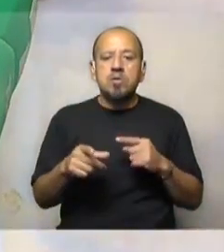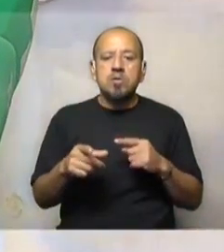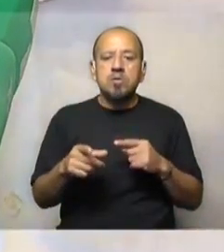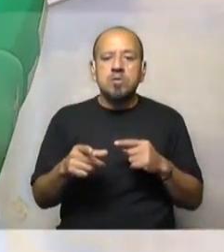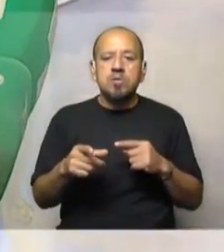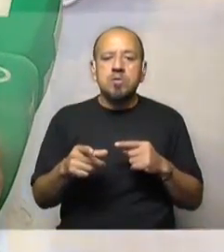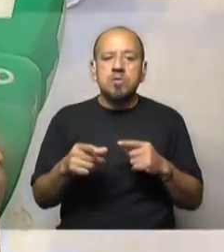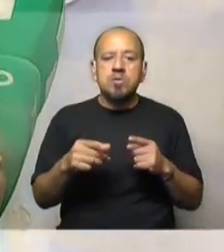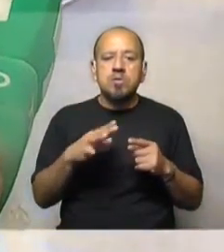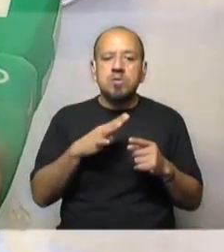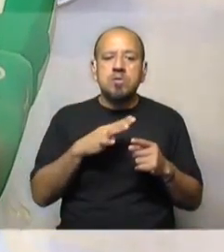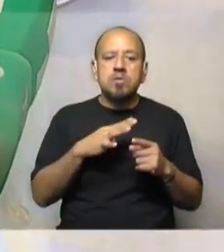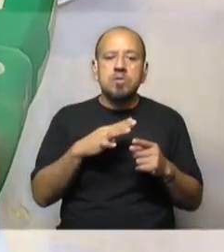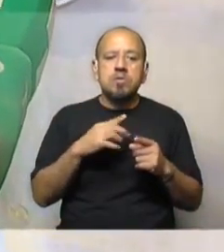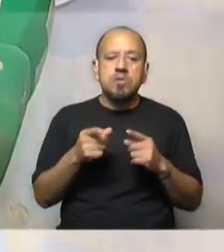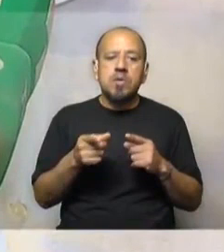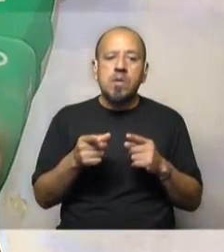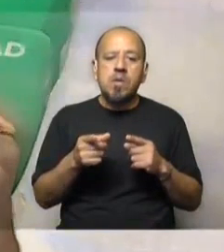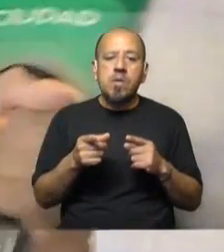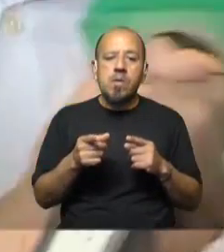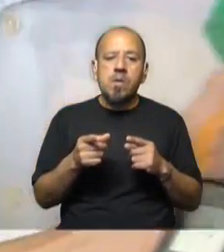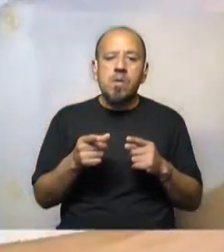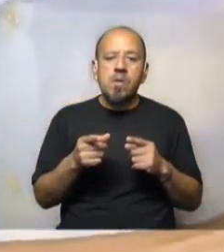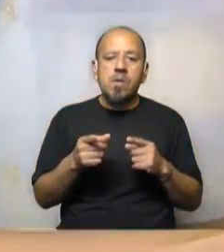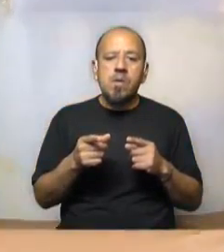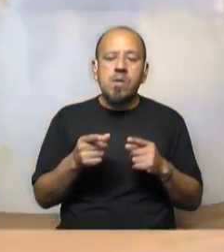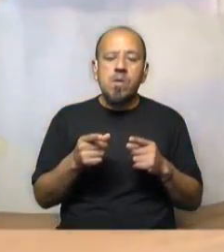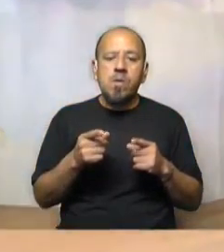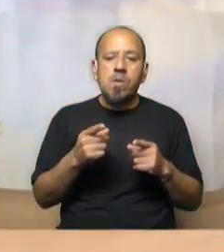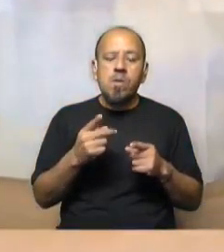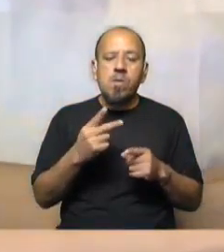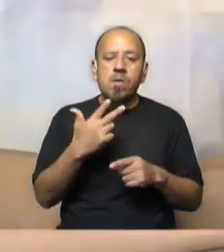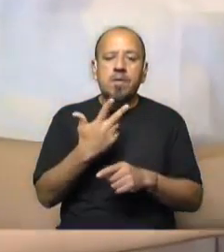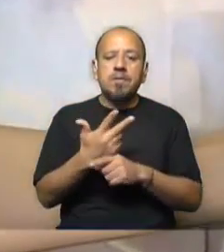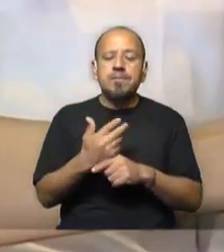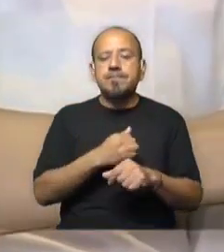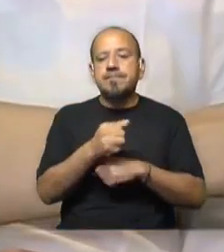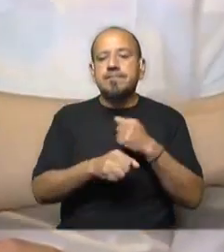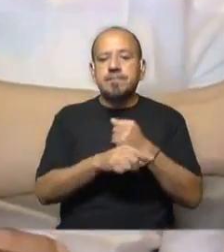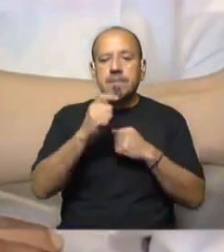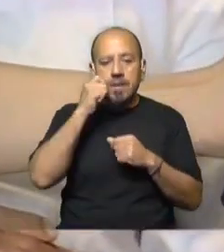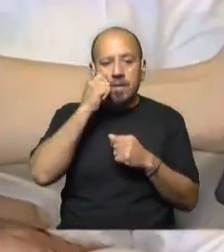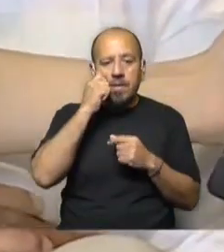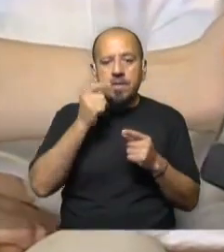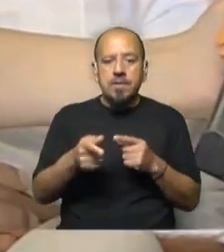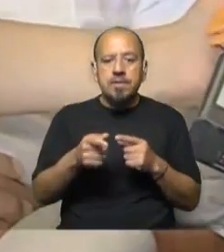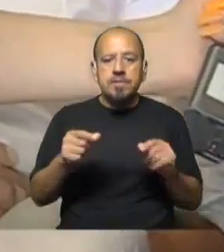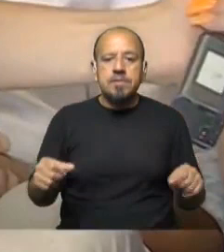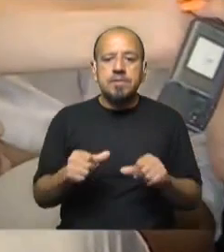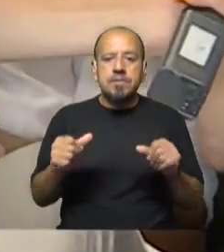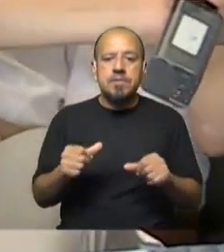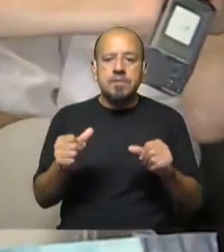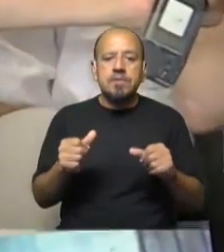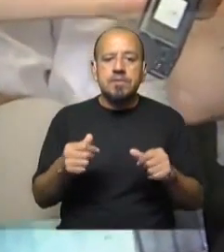colador. al que le habían. Tenía 3 años y en el patio me hacían ir con